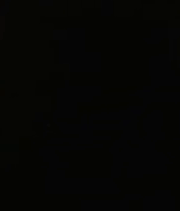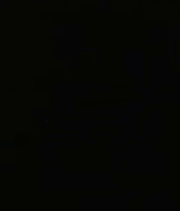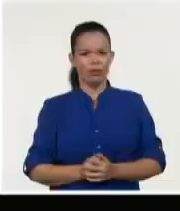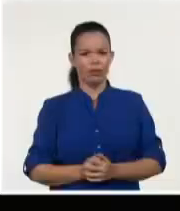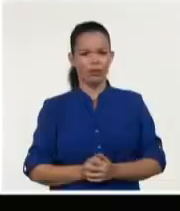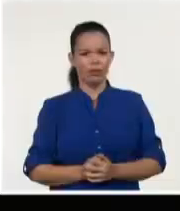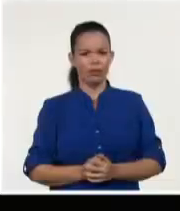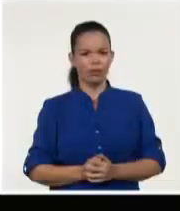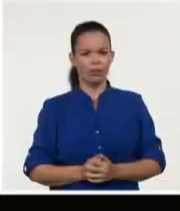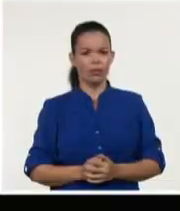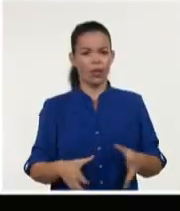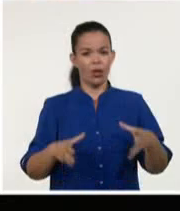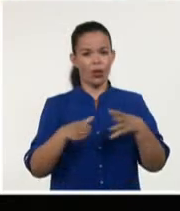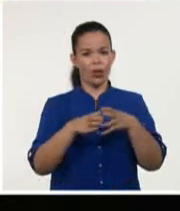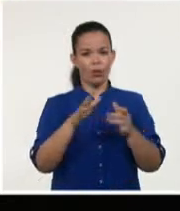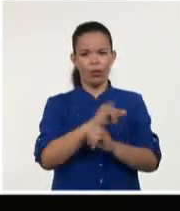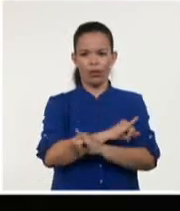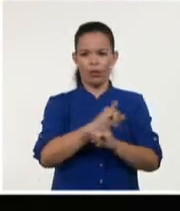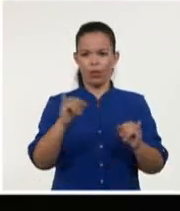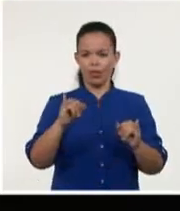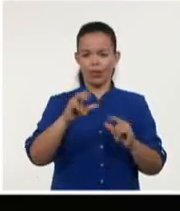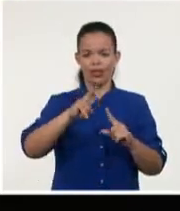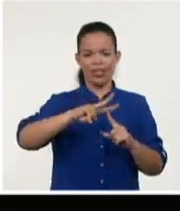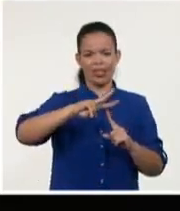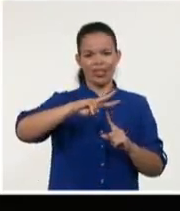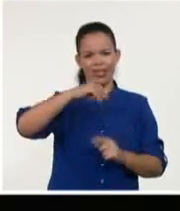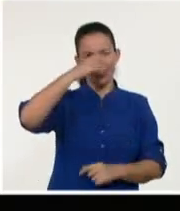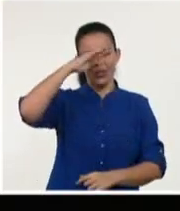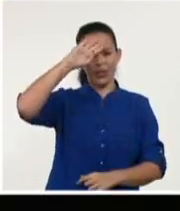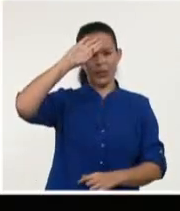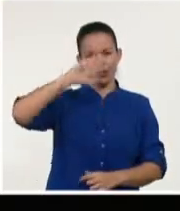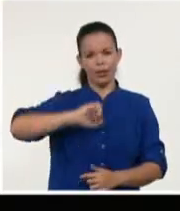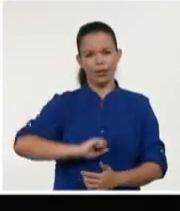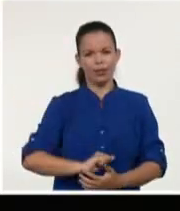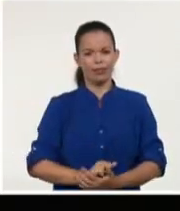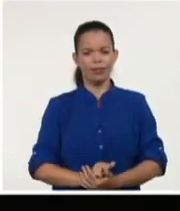Liet Loray y Dayana Natasha Romero, Sistema Informativo.